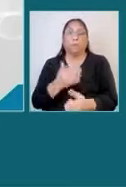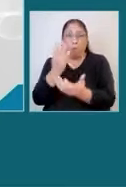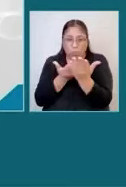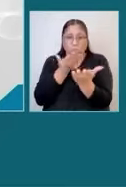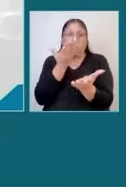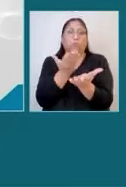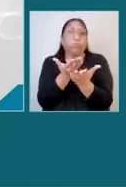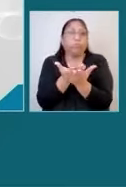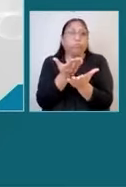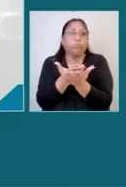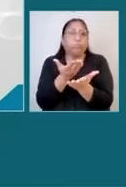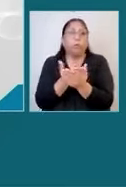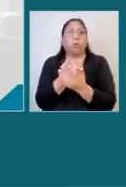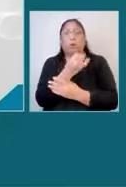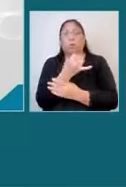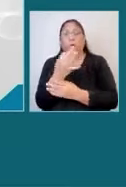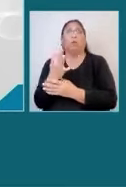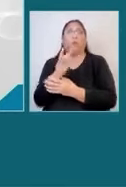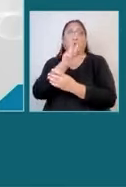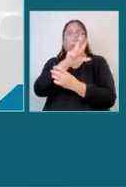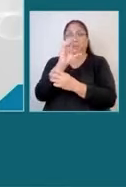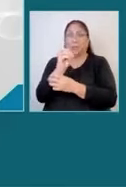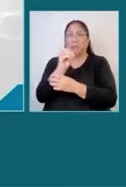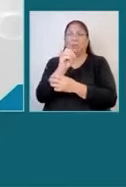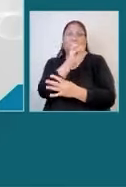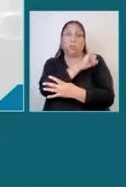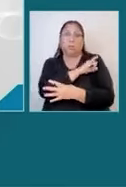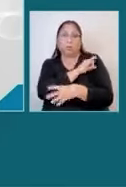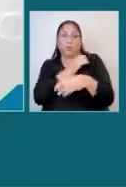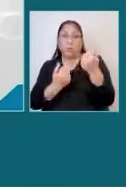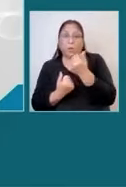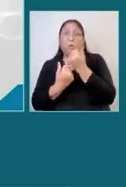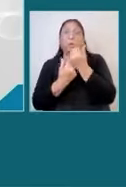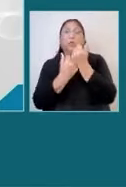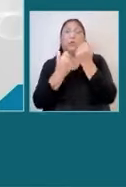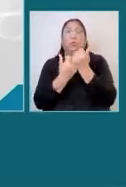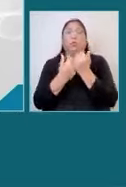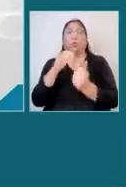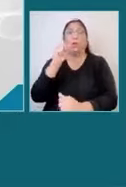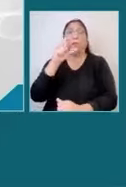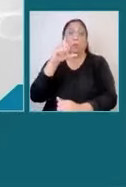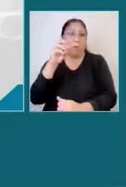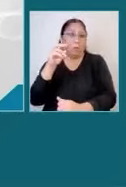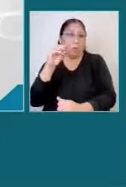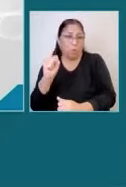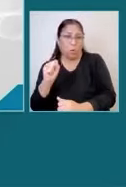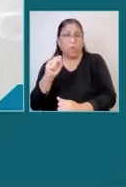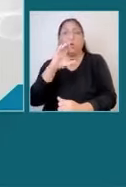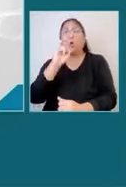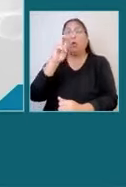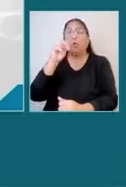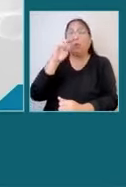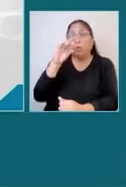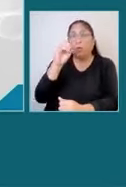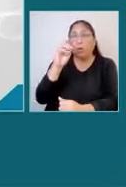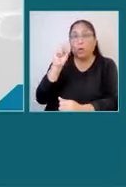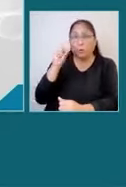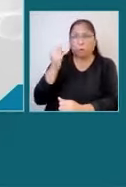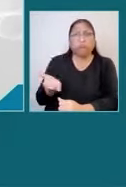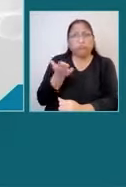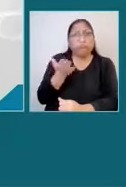propuestos por alguna de las 30 entidades de soporte, aceleradoras o incubadoras que han sido fortalecidas por el programa,